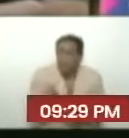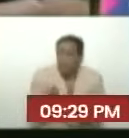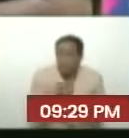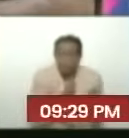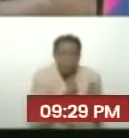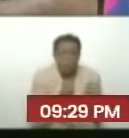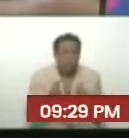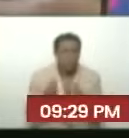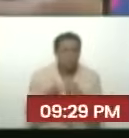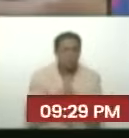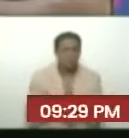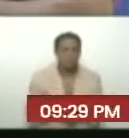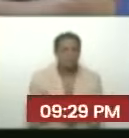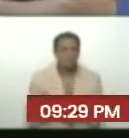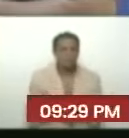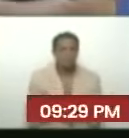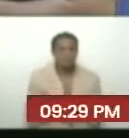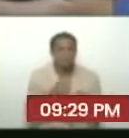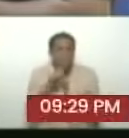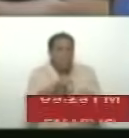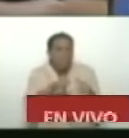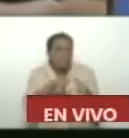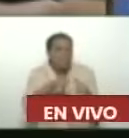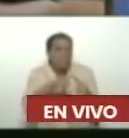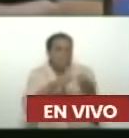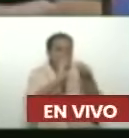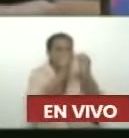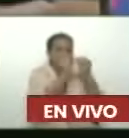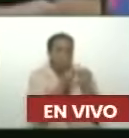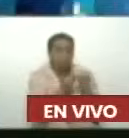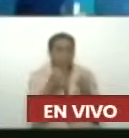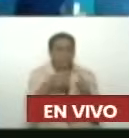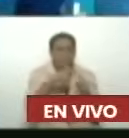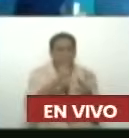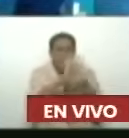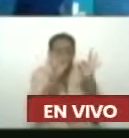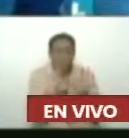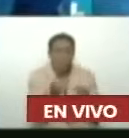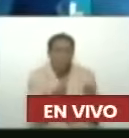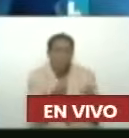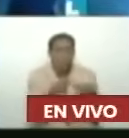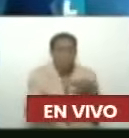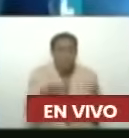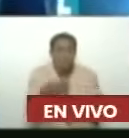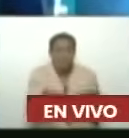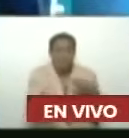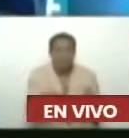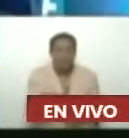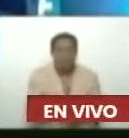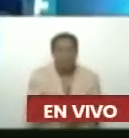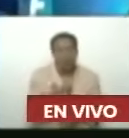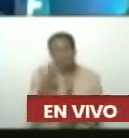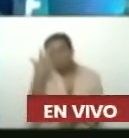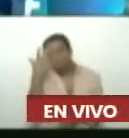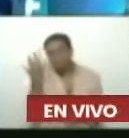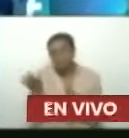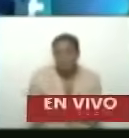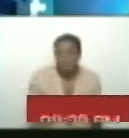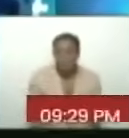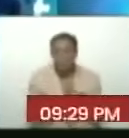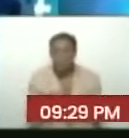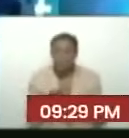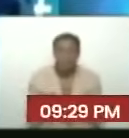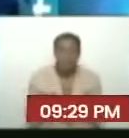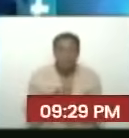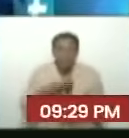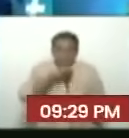muy artística. ¿Y con qué tipo de plastilinas trabajas ahora? Bueno, sabe que